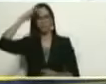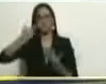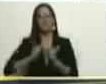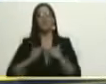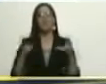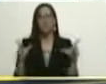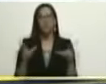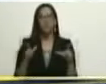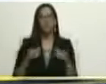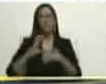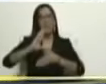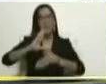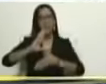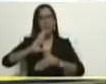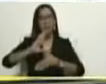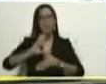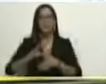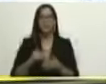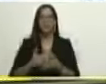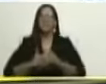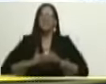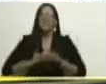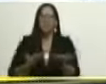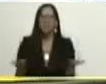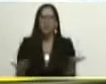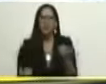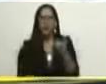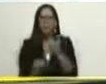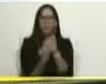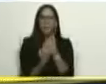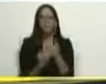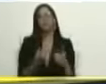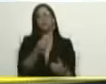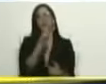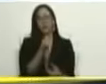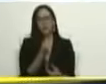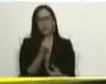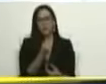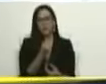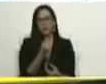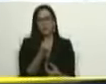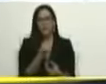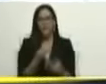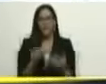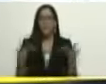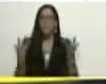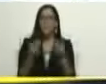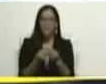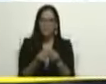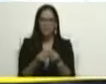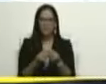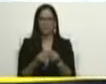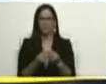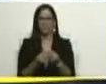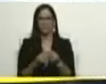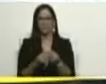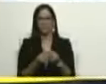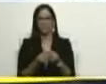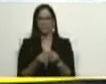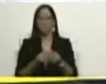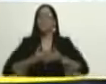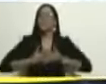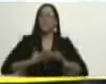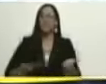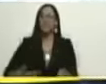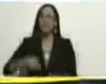América, y les dio cobijo, alimento, compañía, y les dio